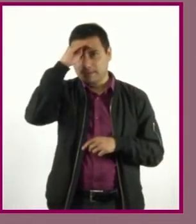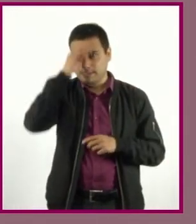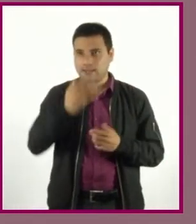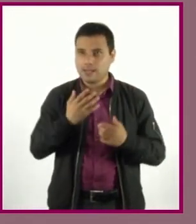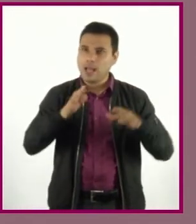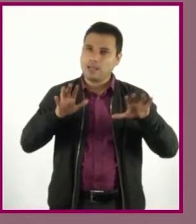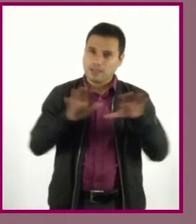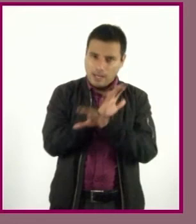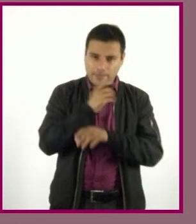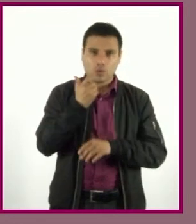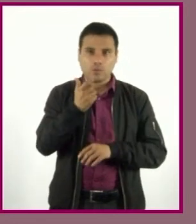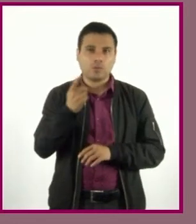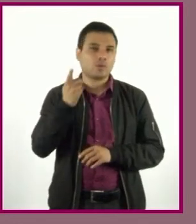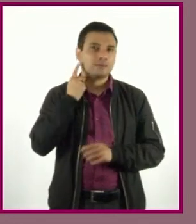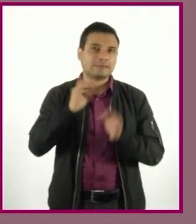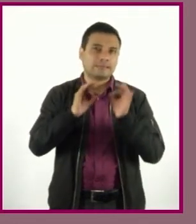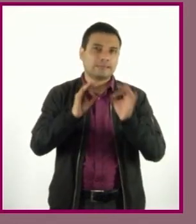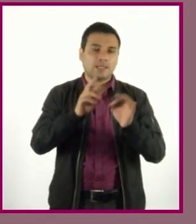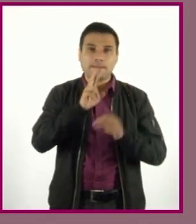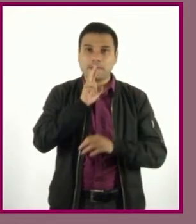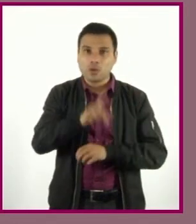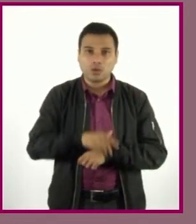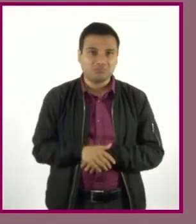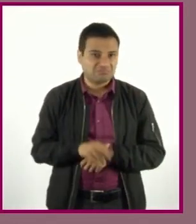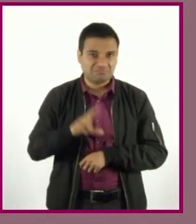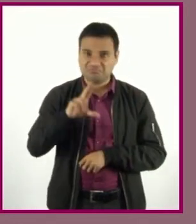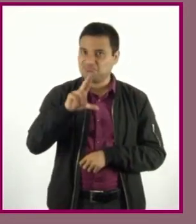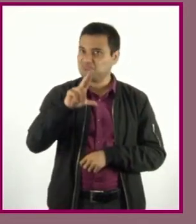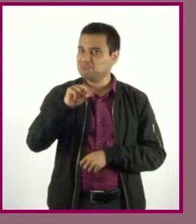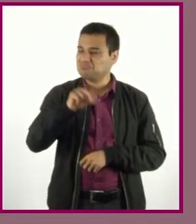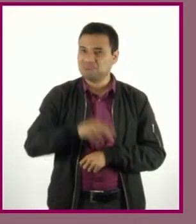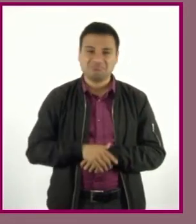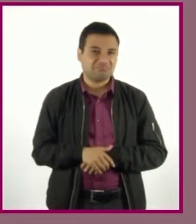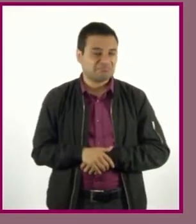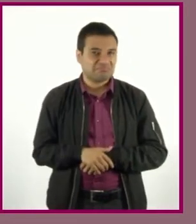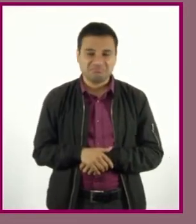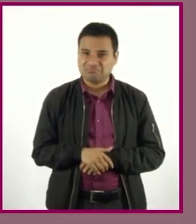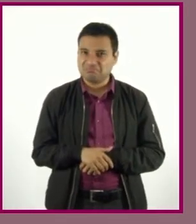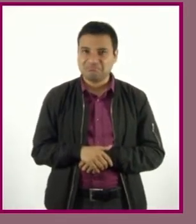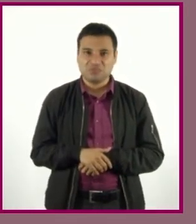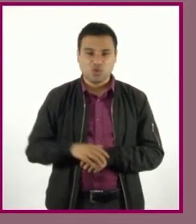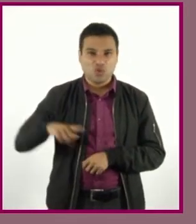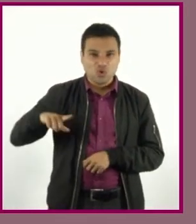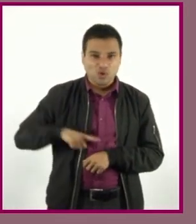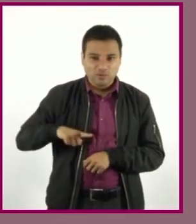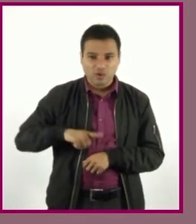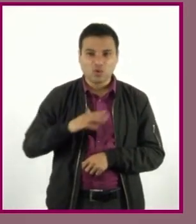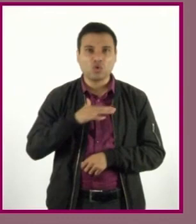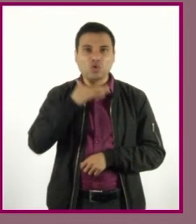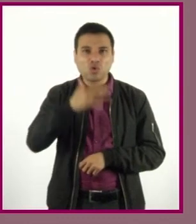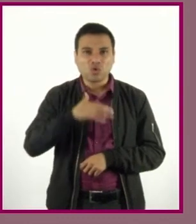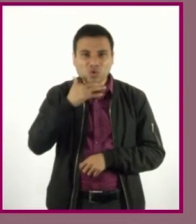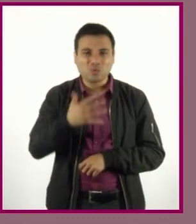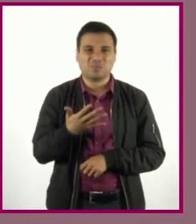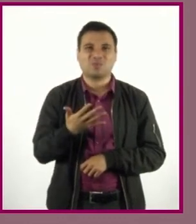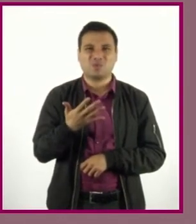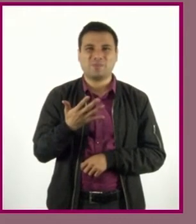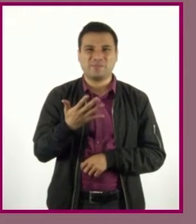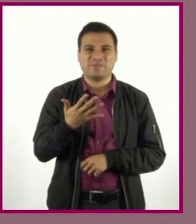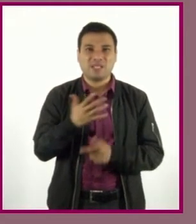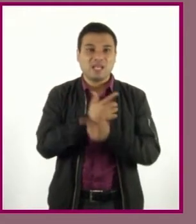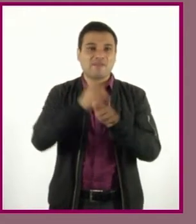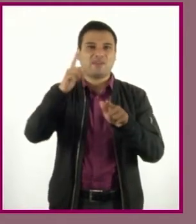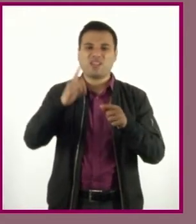económicos trascendentales, pero fue todo lo contrario. La corrupción se extendió, la libertad se